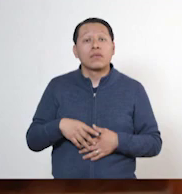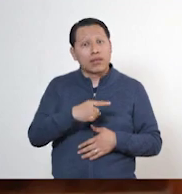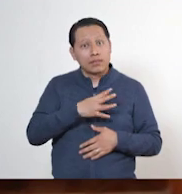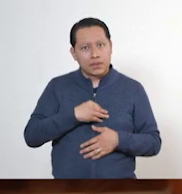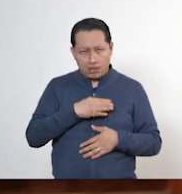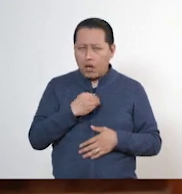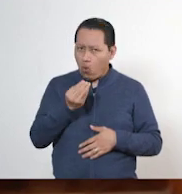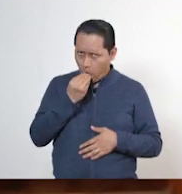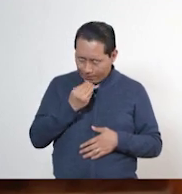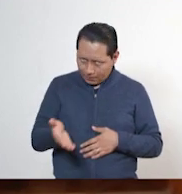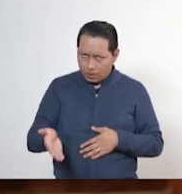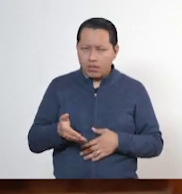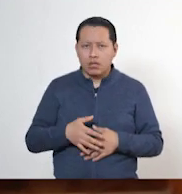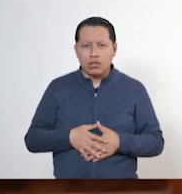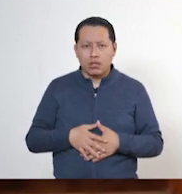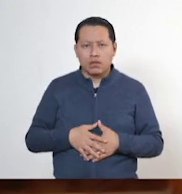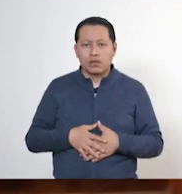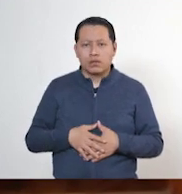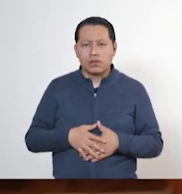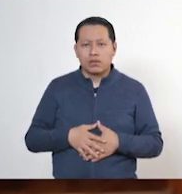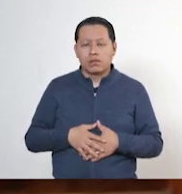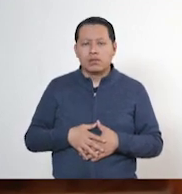Ana, mija, come algo, ándale.